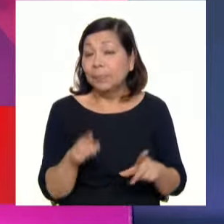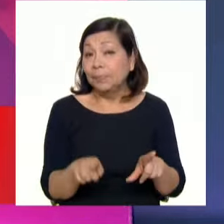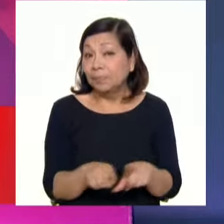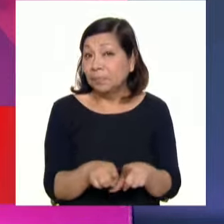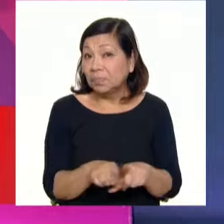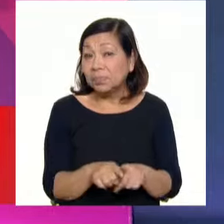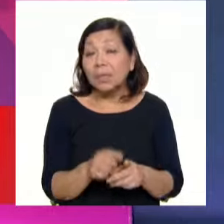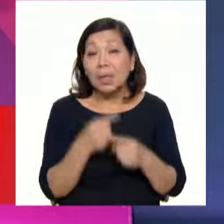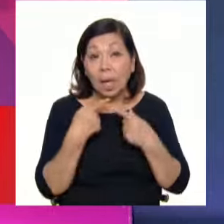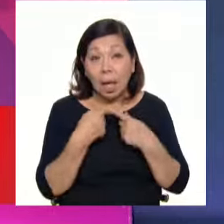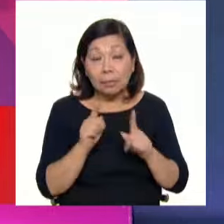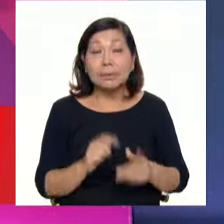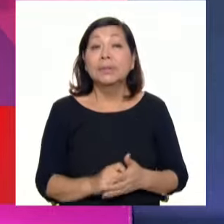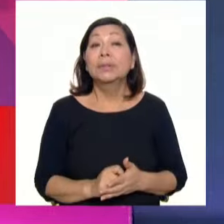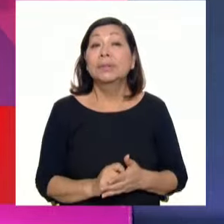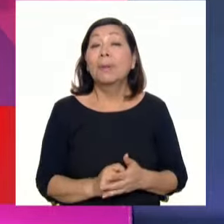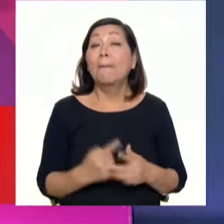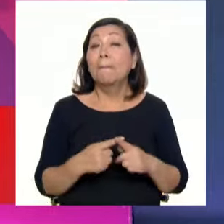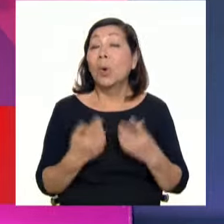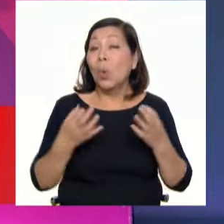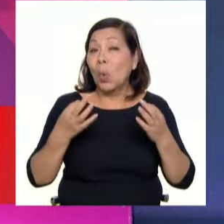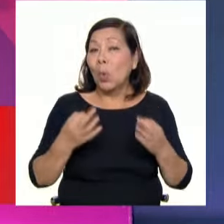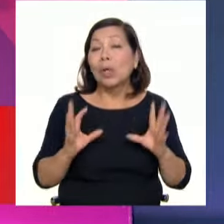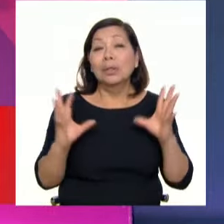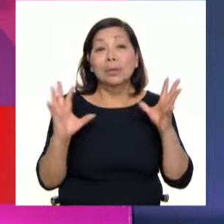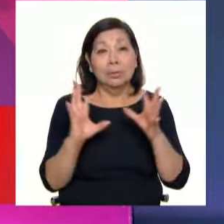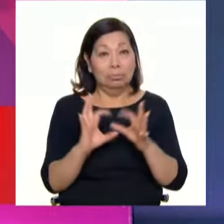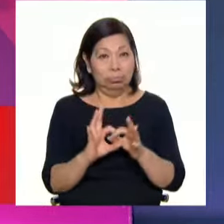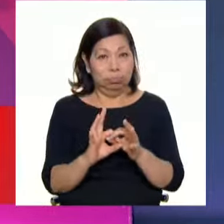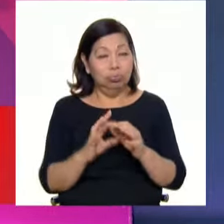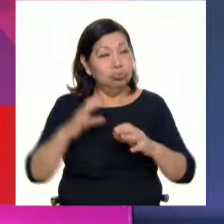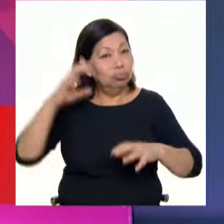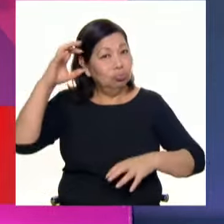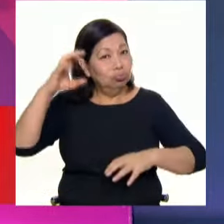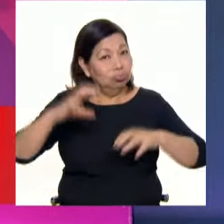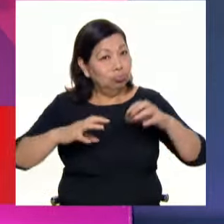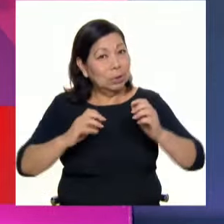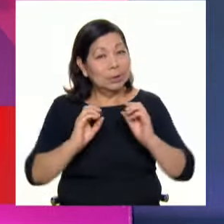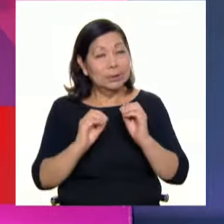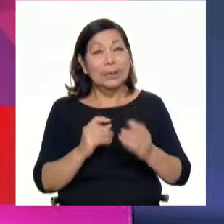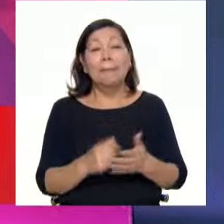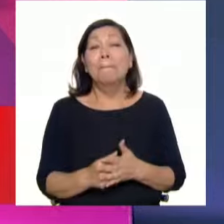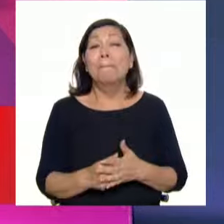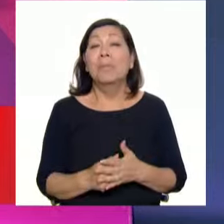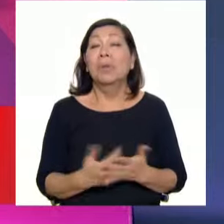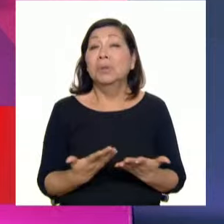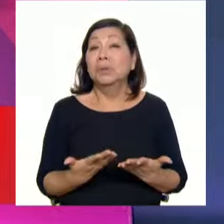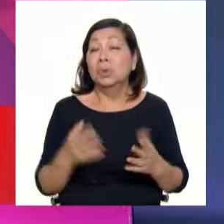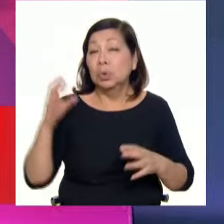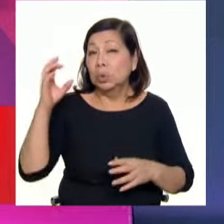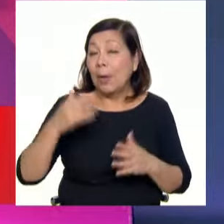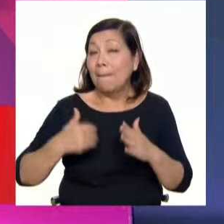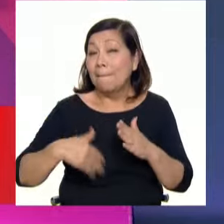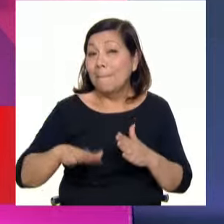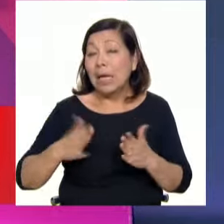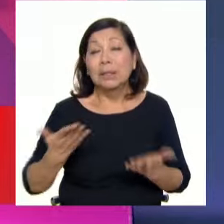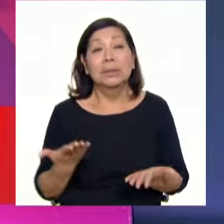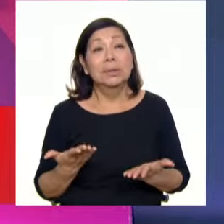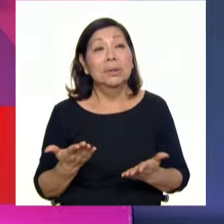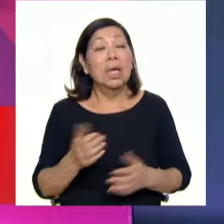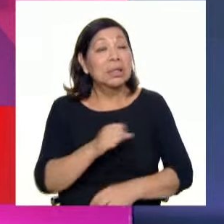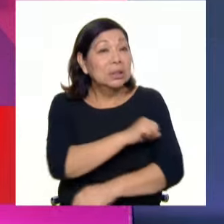que tenemos avisos meteorológicos vigentes justo asociados a estas precipitaciones que se están dando. Tenemos uno de precipitaciones en la zona